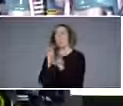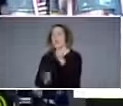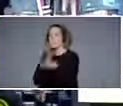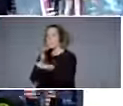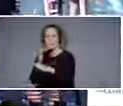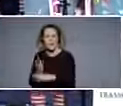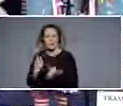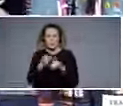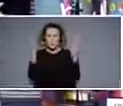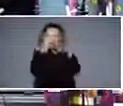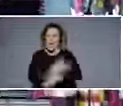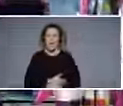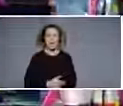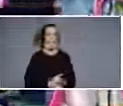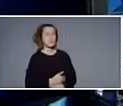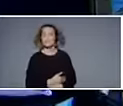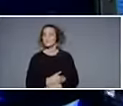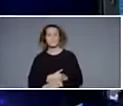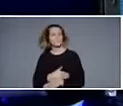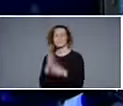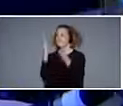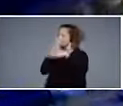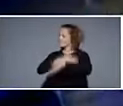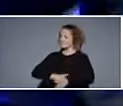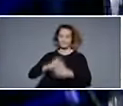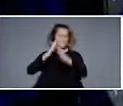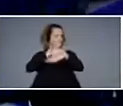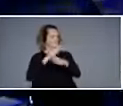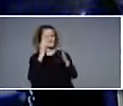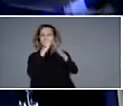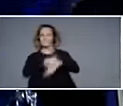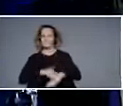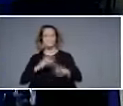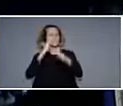terapia, se va a arreglar. Ah,